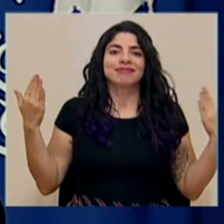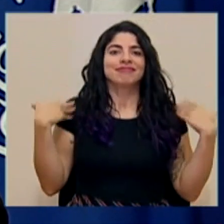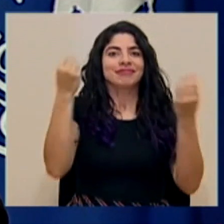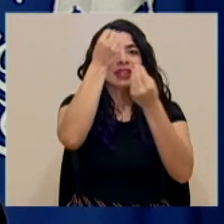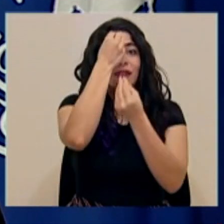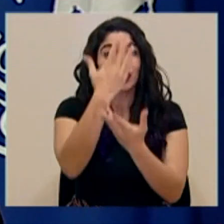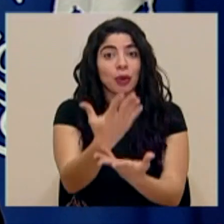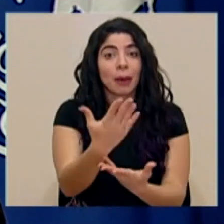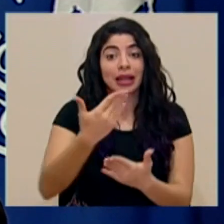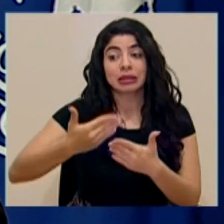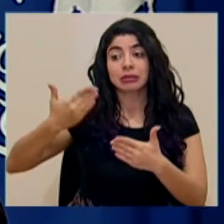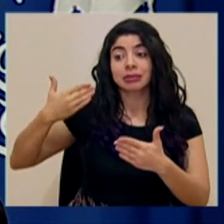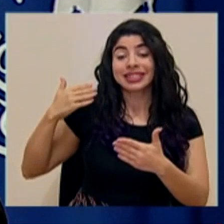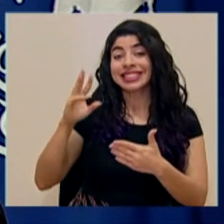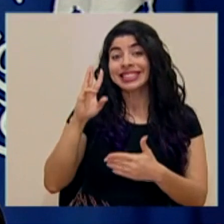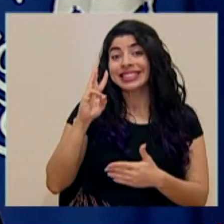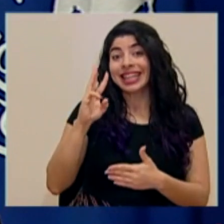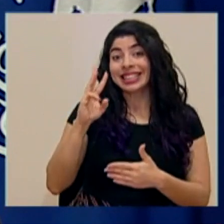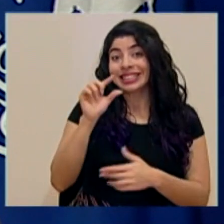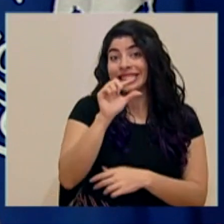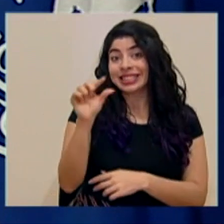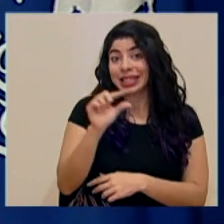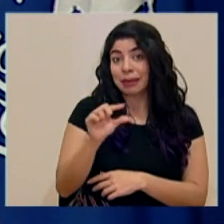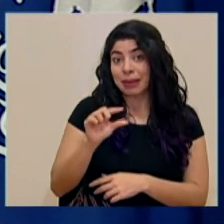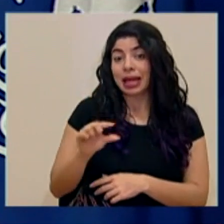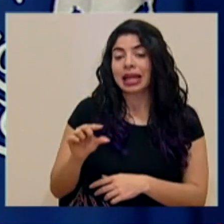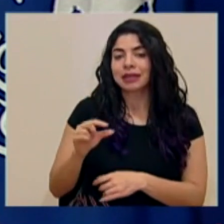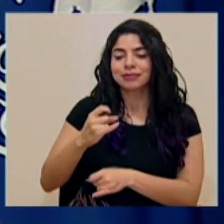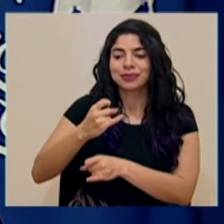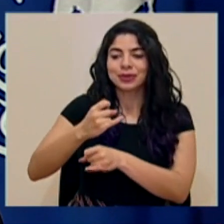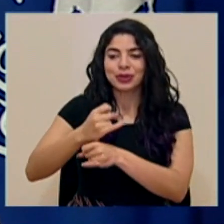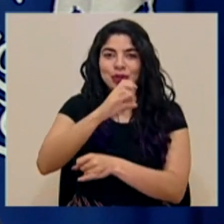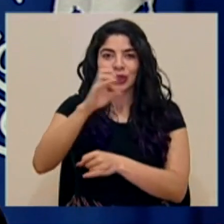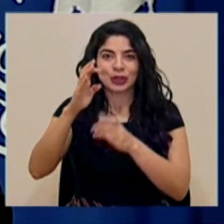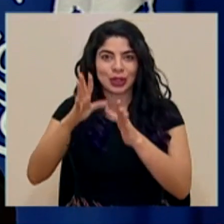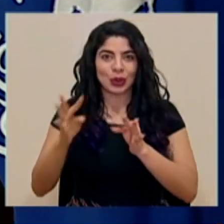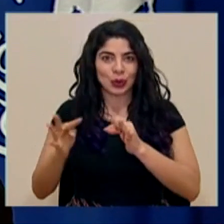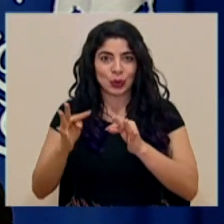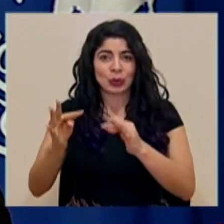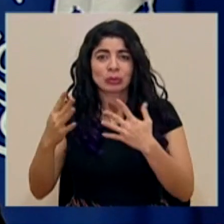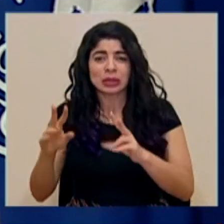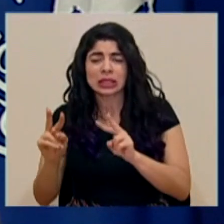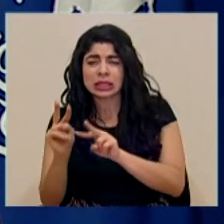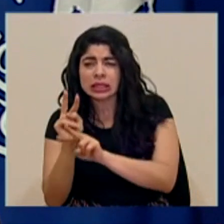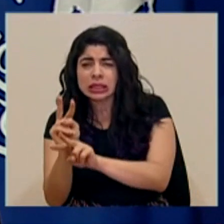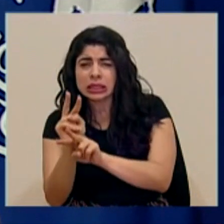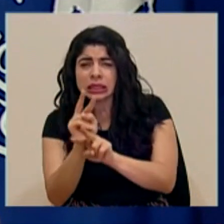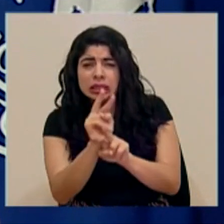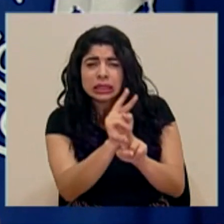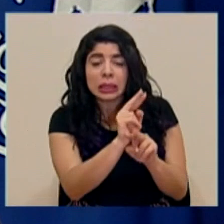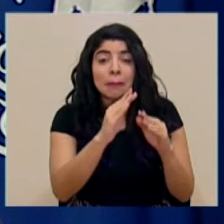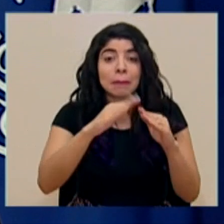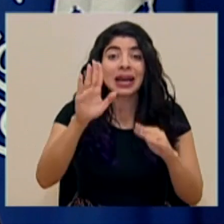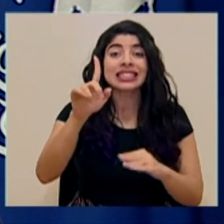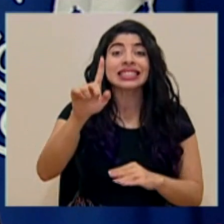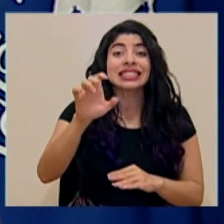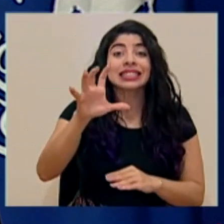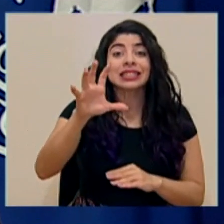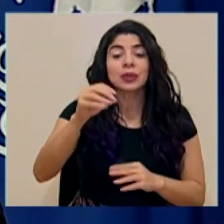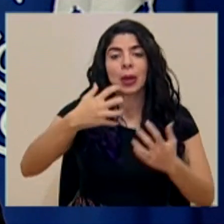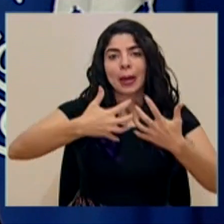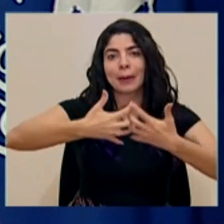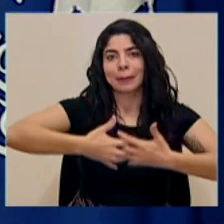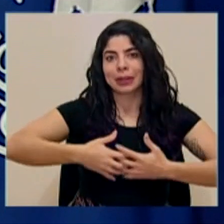que durante las últimas 6 semanas, el Instituto Costarricense de Turismo ha inspeccionado más de 150 empresas